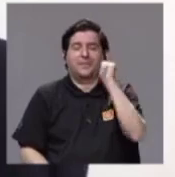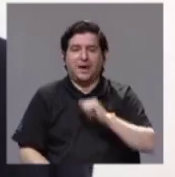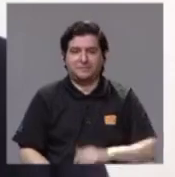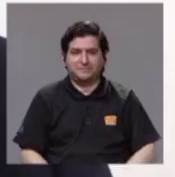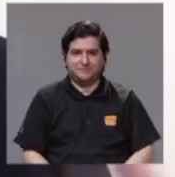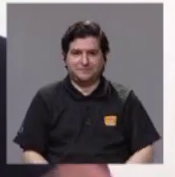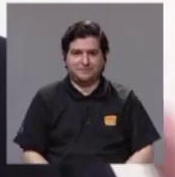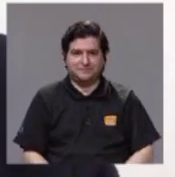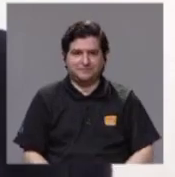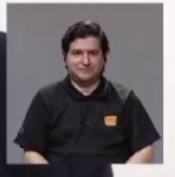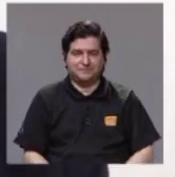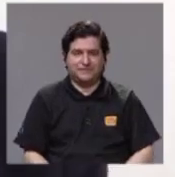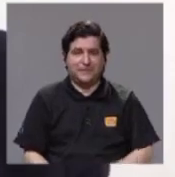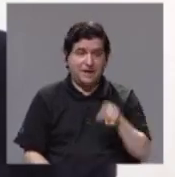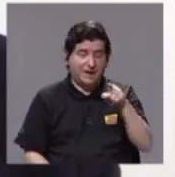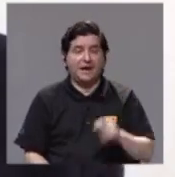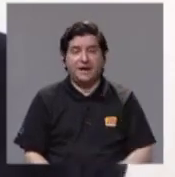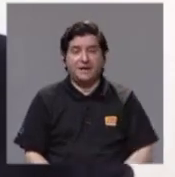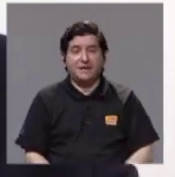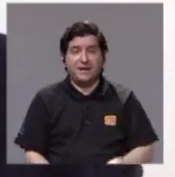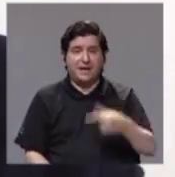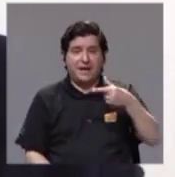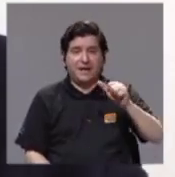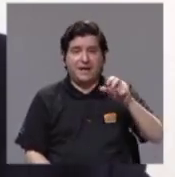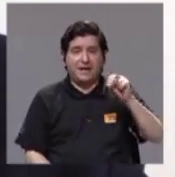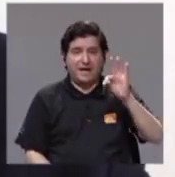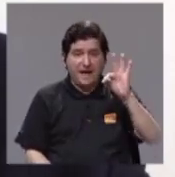en Gante.